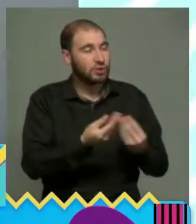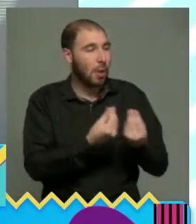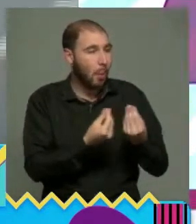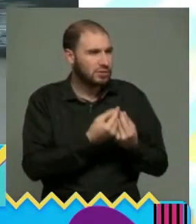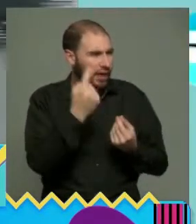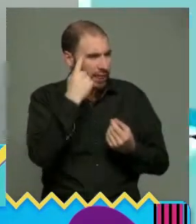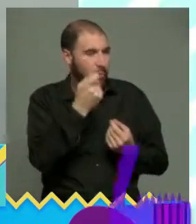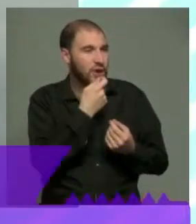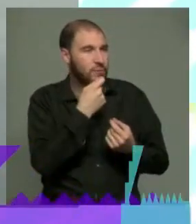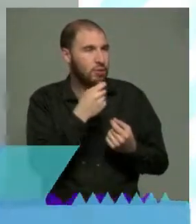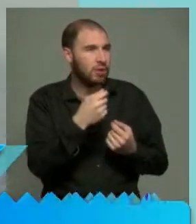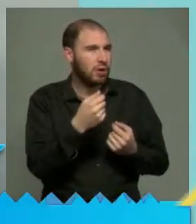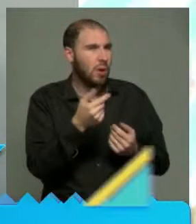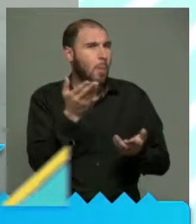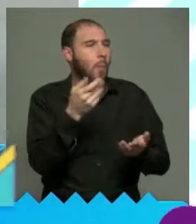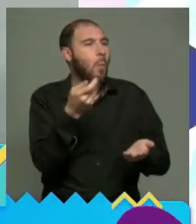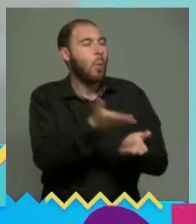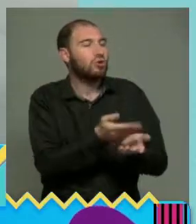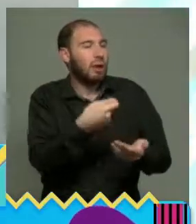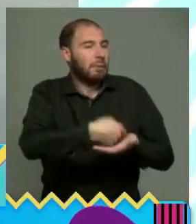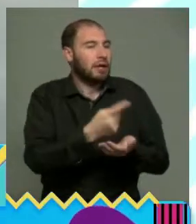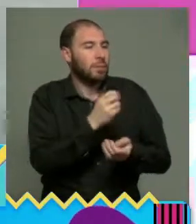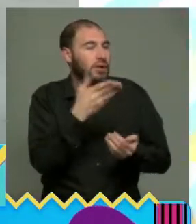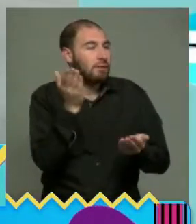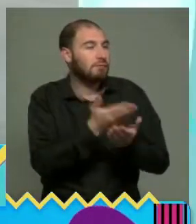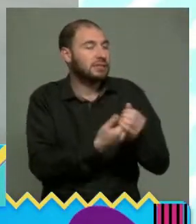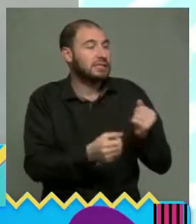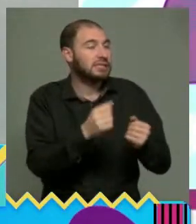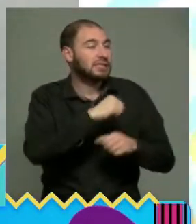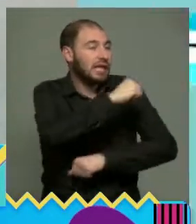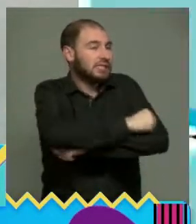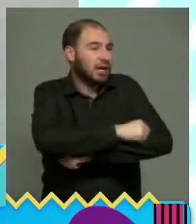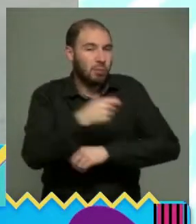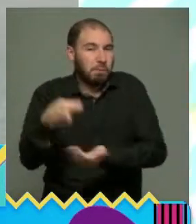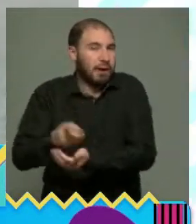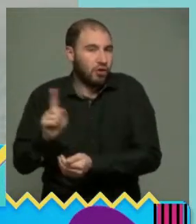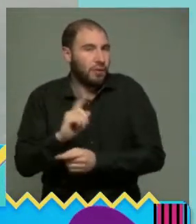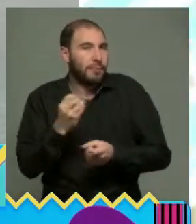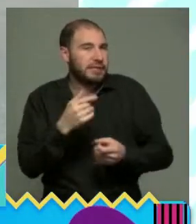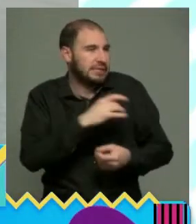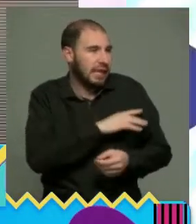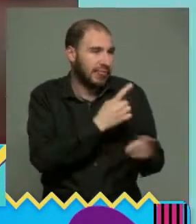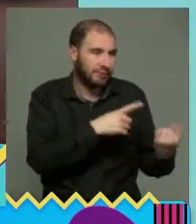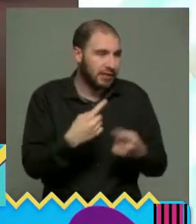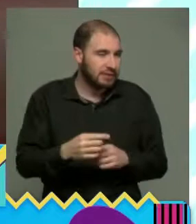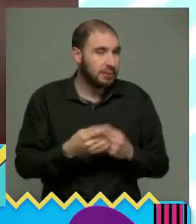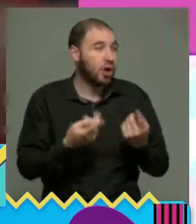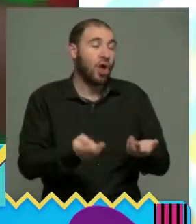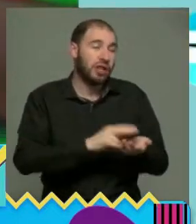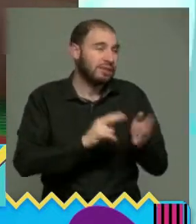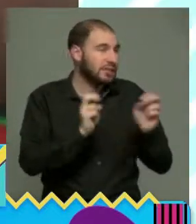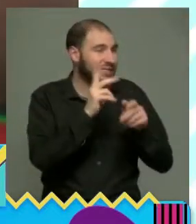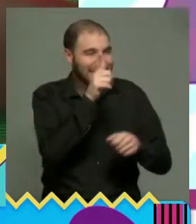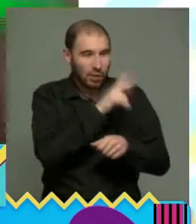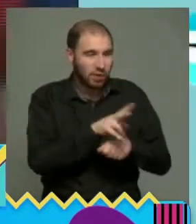ese pensamiento de decir, bueno, si no me cobraron una multa por una infracción que cometí en Santa Cruz, no me la van a cobrar porque la realicé en Chile. Pero bueno, ahí volvemos al tema de la